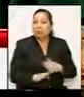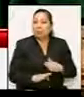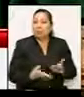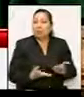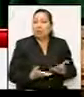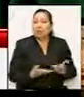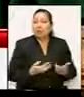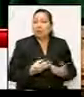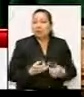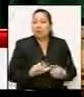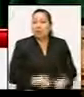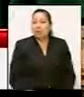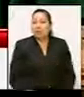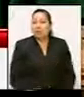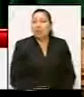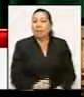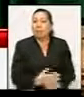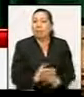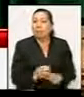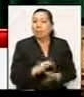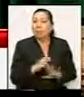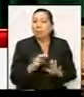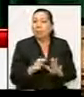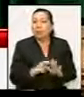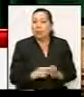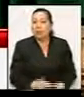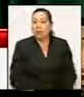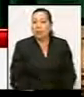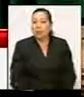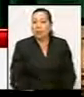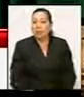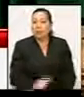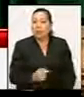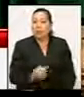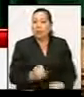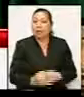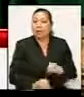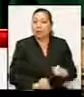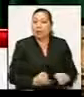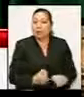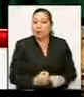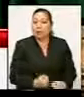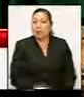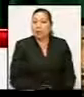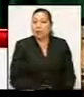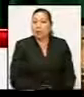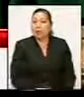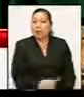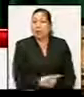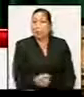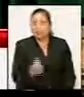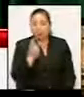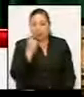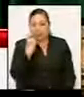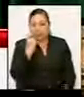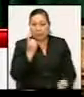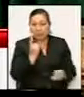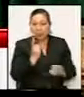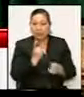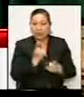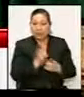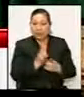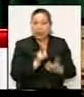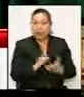talentos rurales en función de un proyecto de cooperación internacional que probablemente algunos de ustedes conocen, que se